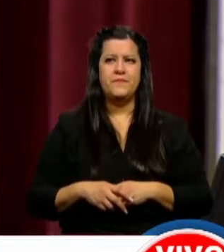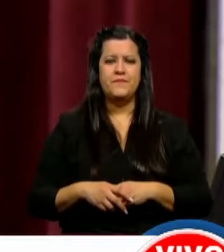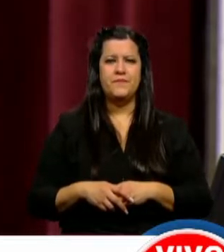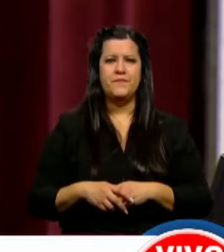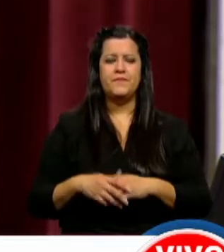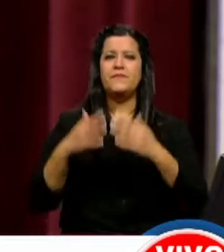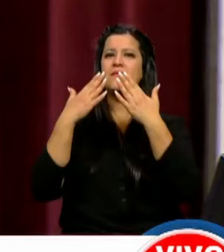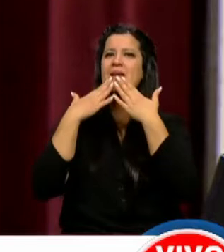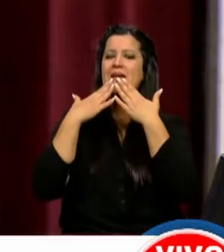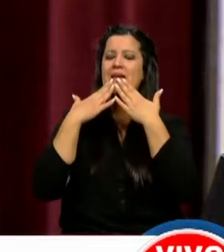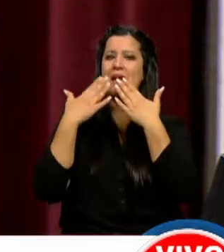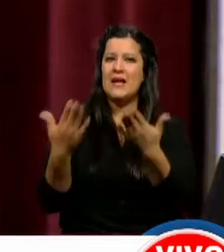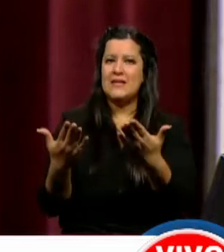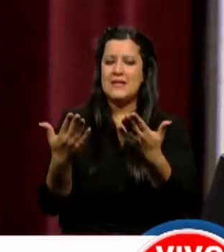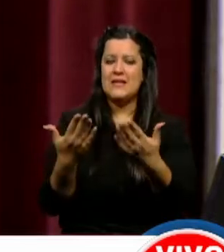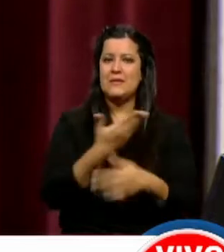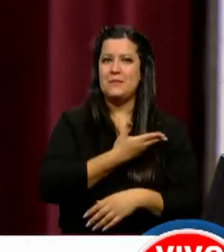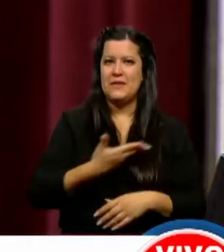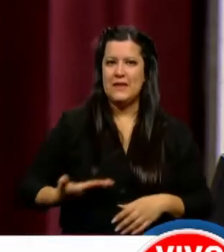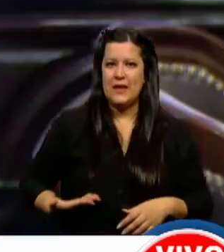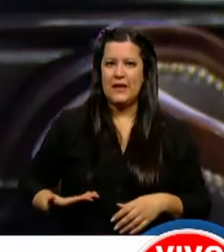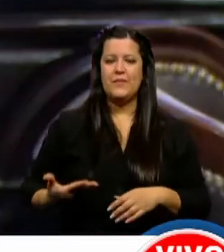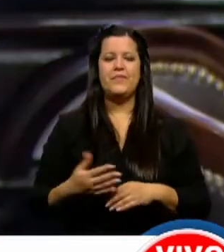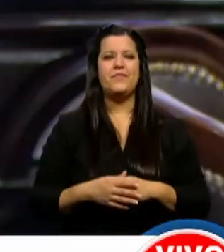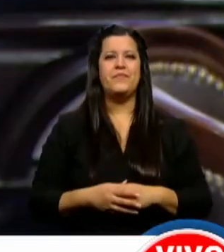Muchas gracias, señor presidente.